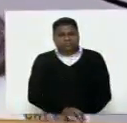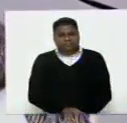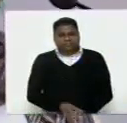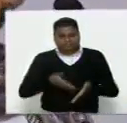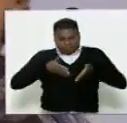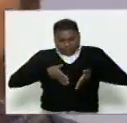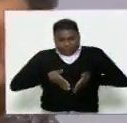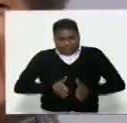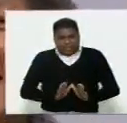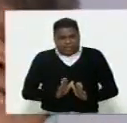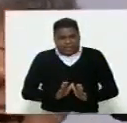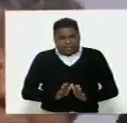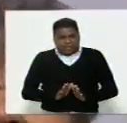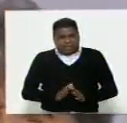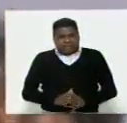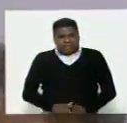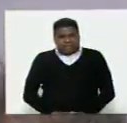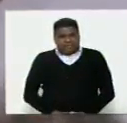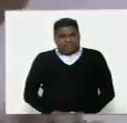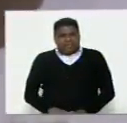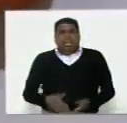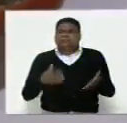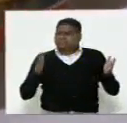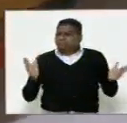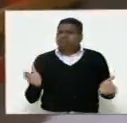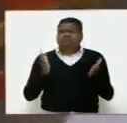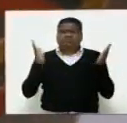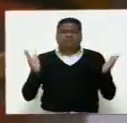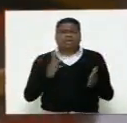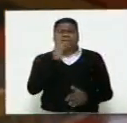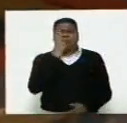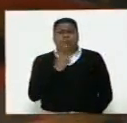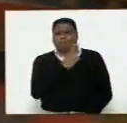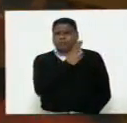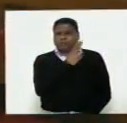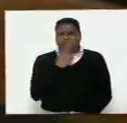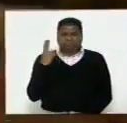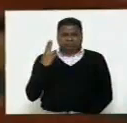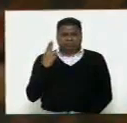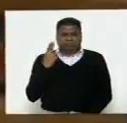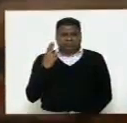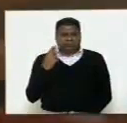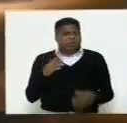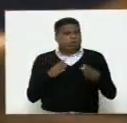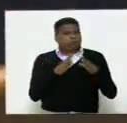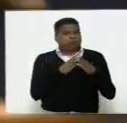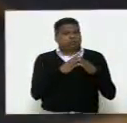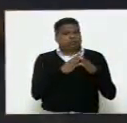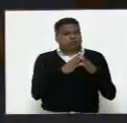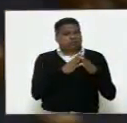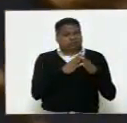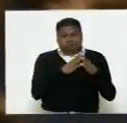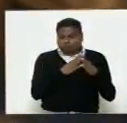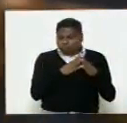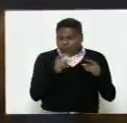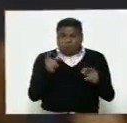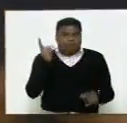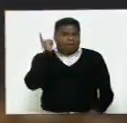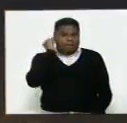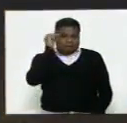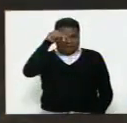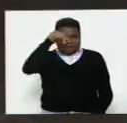de allí le viene ese entusiasmo, ese compromiso, porque todas las mujeres de nuestro país,